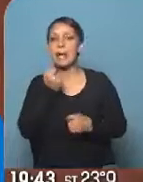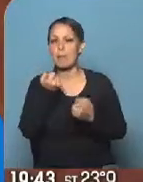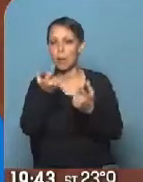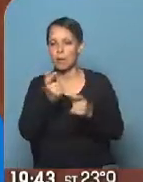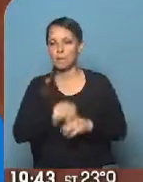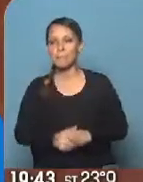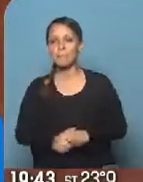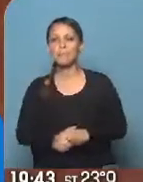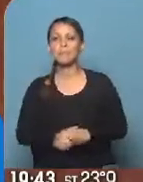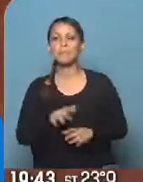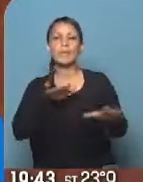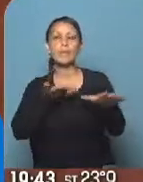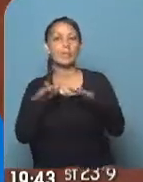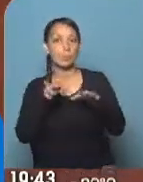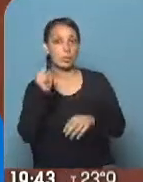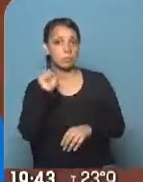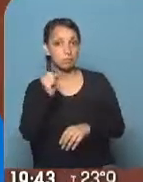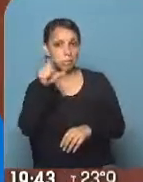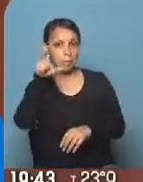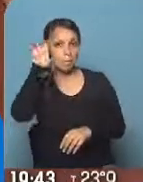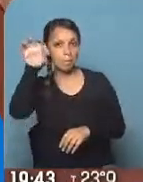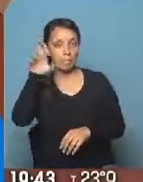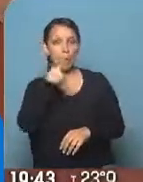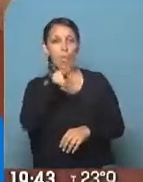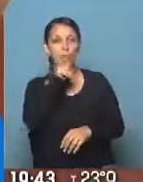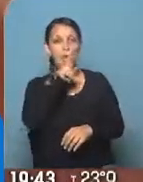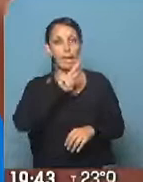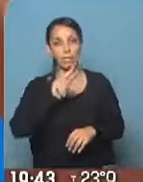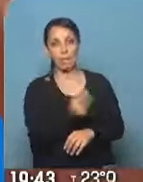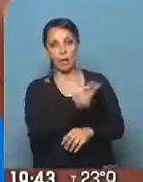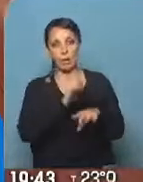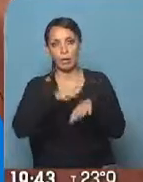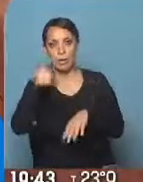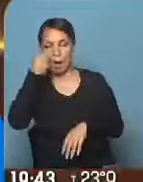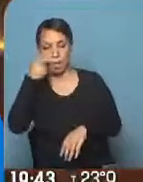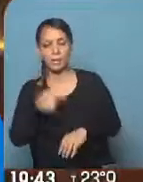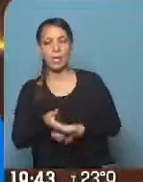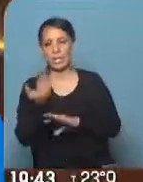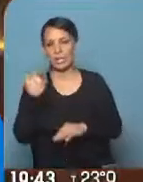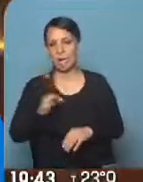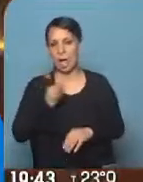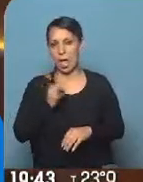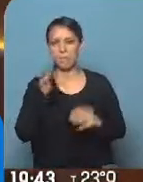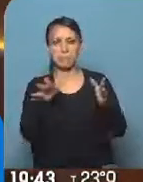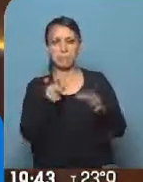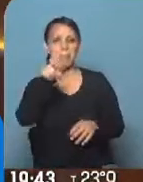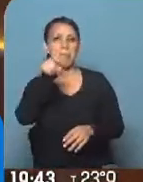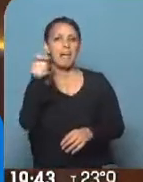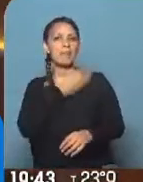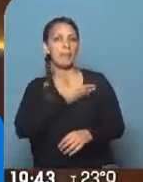una situación que tuvimos en la provincia un femicidio un par de años en pleno febrero